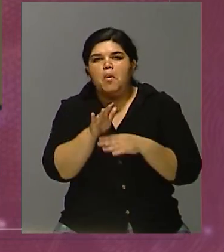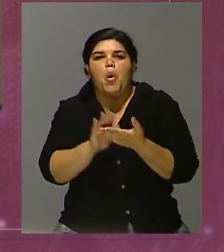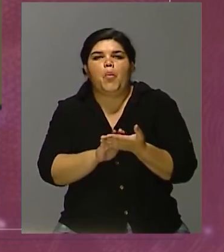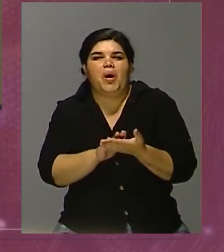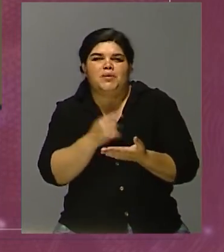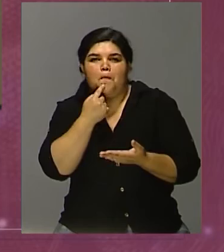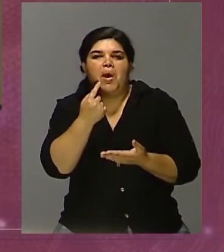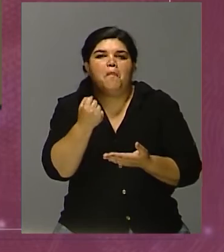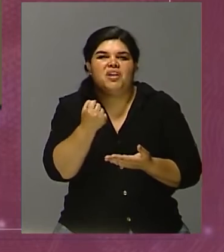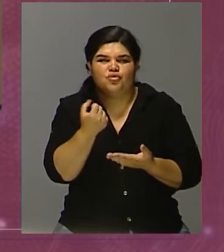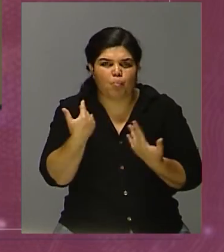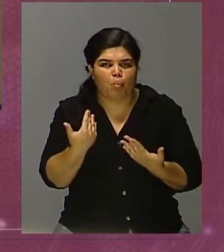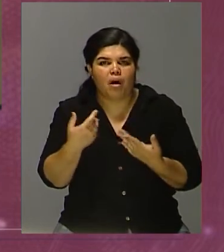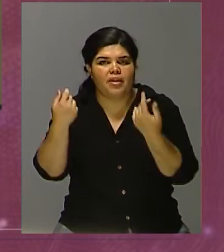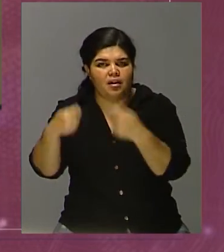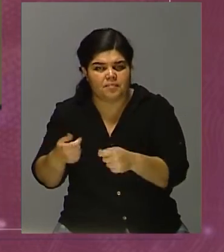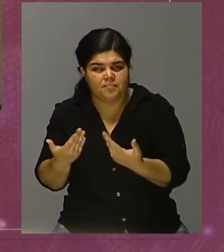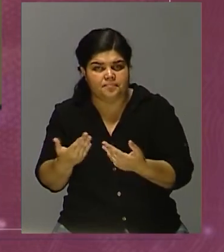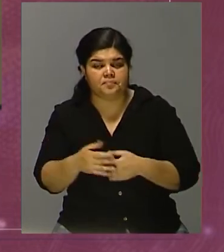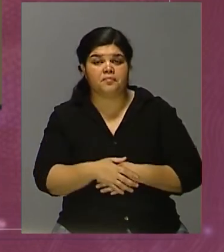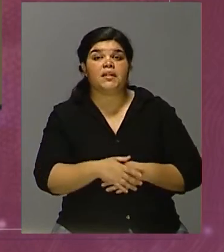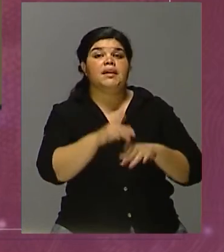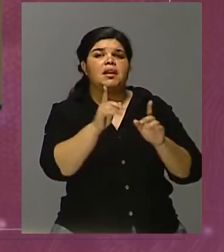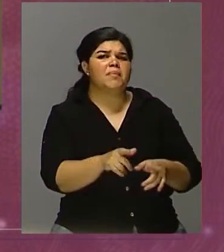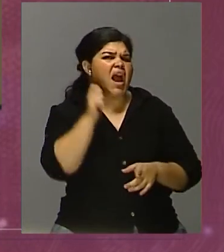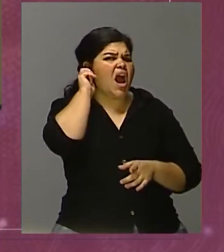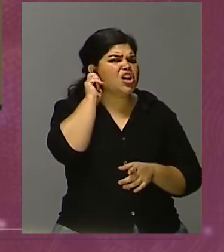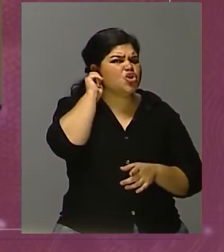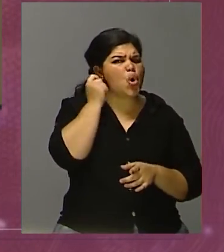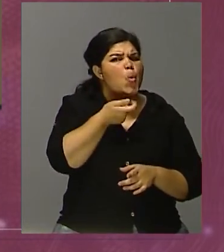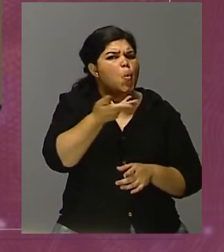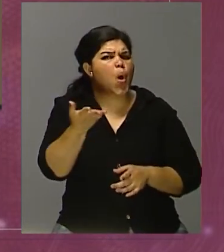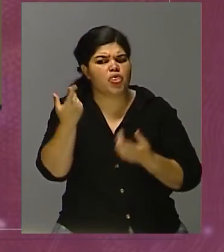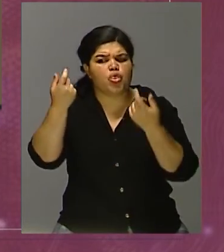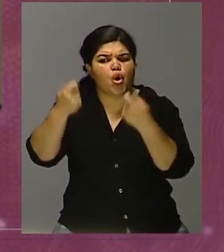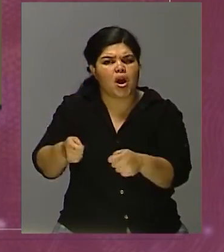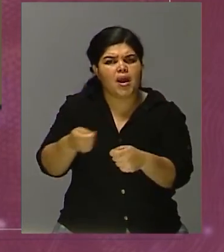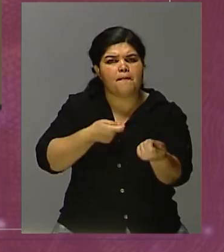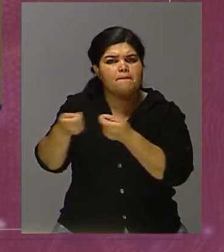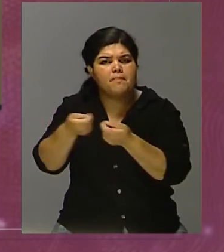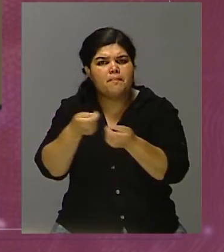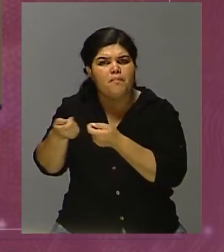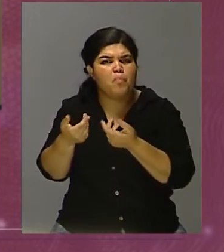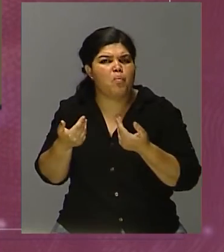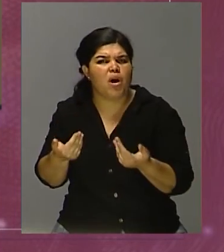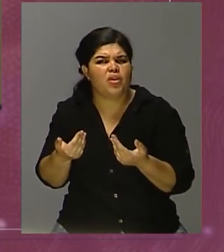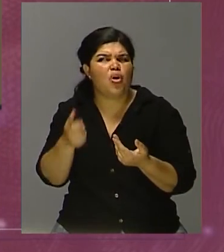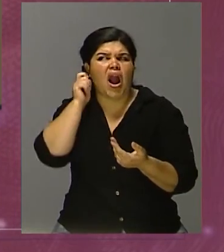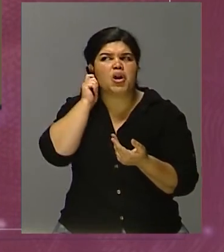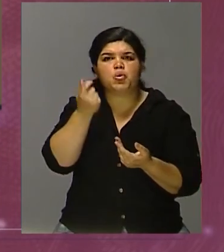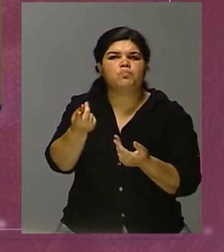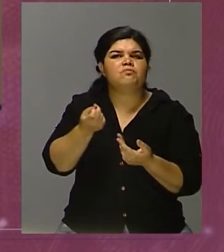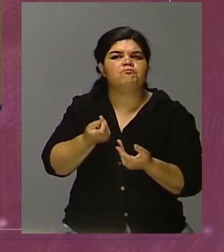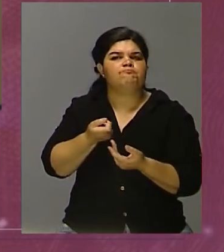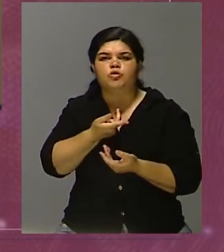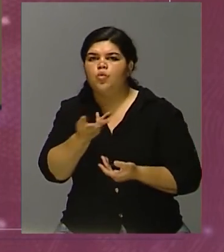requisito que me parece que es fundamental destacar: ¿a partir de qué edad yo puedo empezar a operar a través de este tipo de